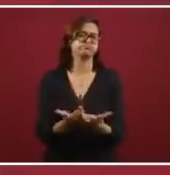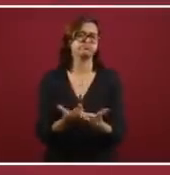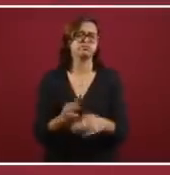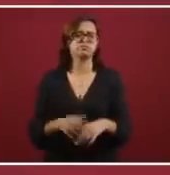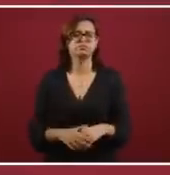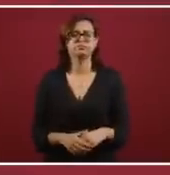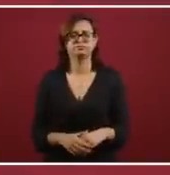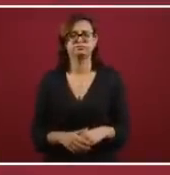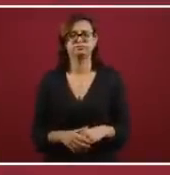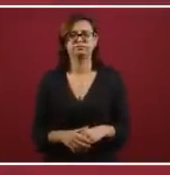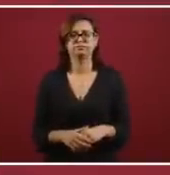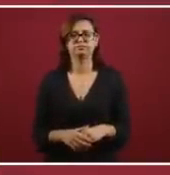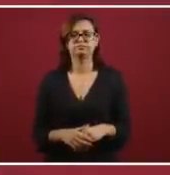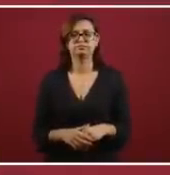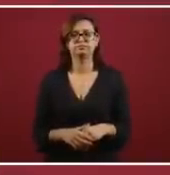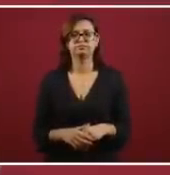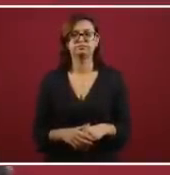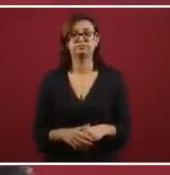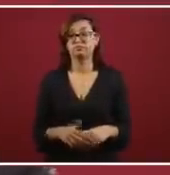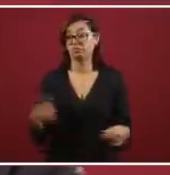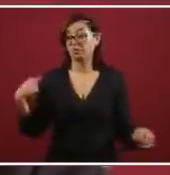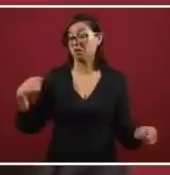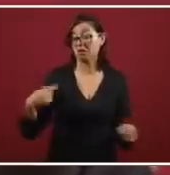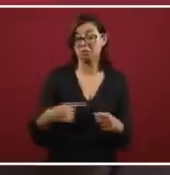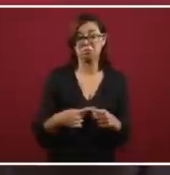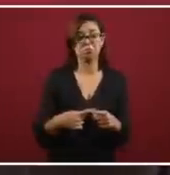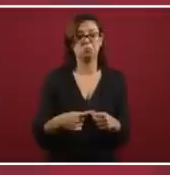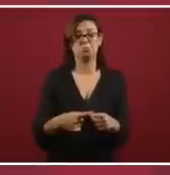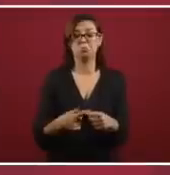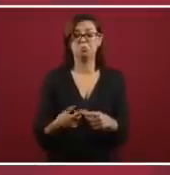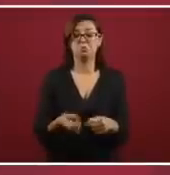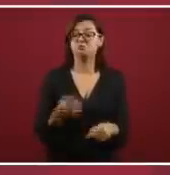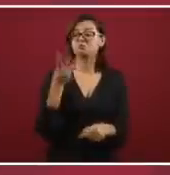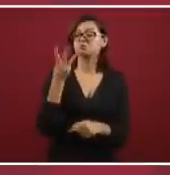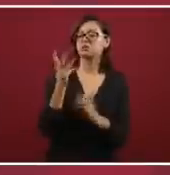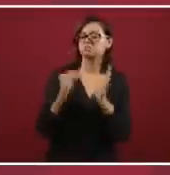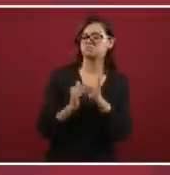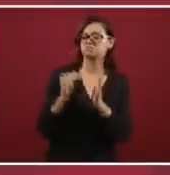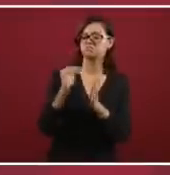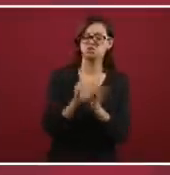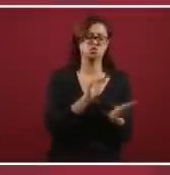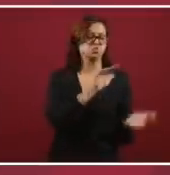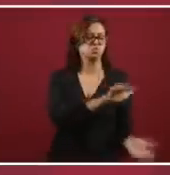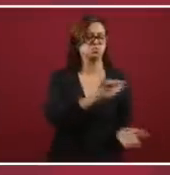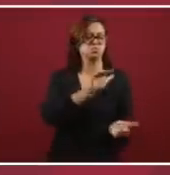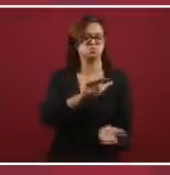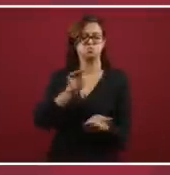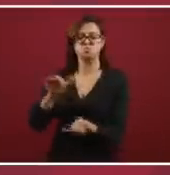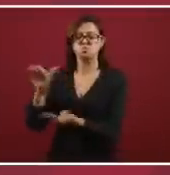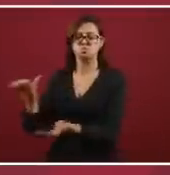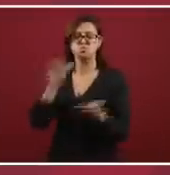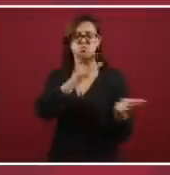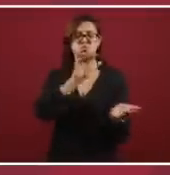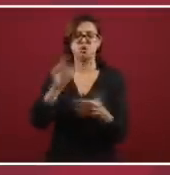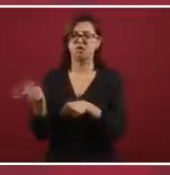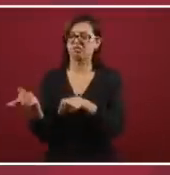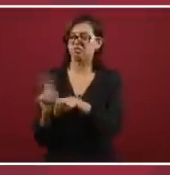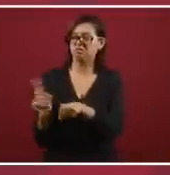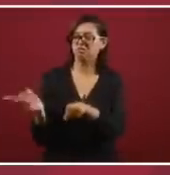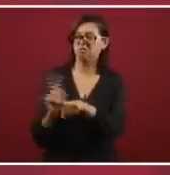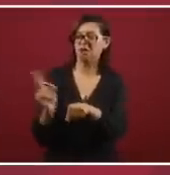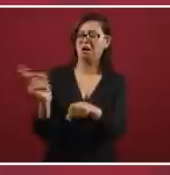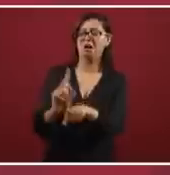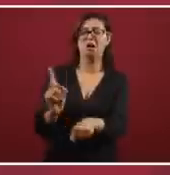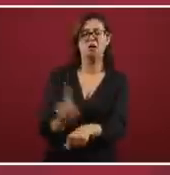Para estas alturas íbamos a estar produciendo 3,000,000 de barriles diarios. Ahí están los